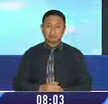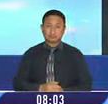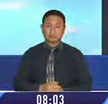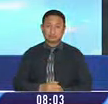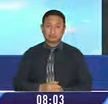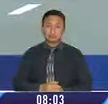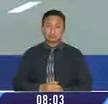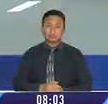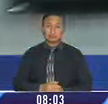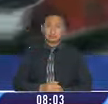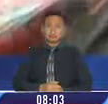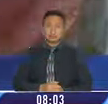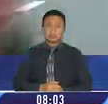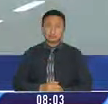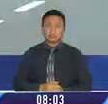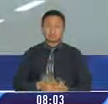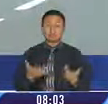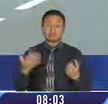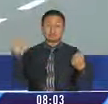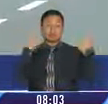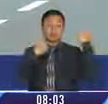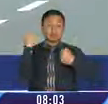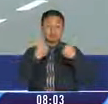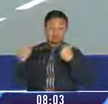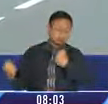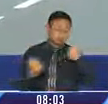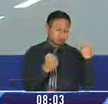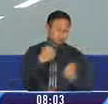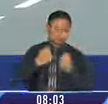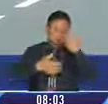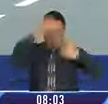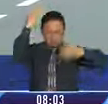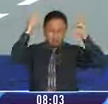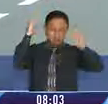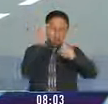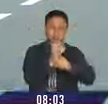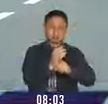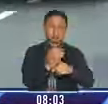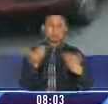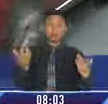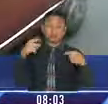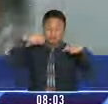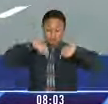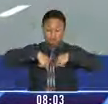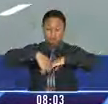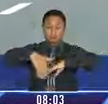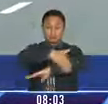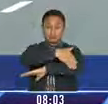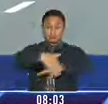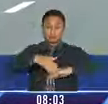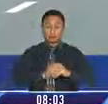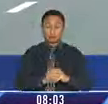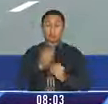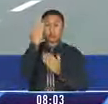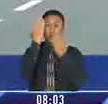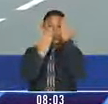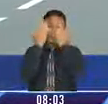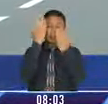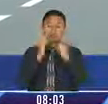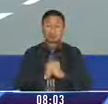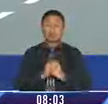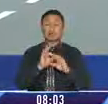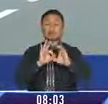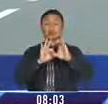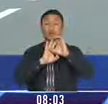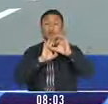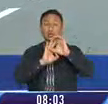vía pública. Una riña con golpes, patadas e insultos. El hecho se registró aquí en la avenida Osvaldo Guayasamín, en Cumbayá, a la altura